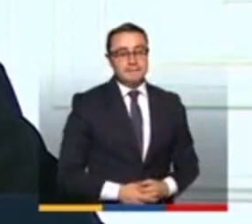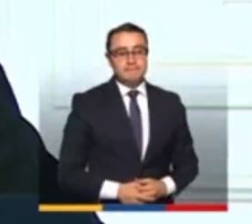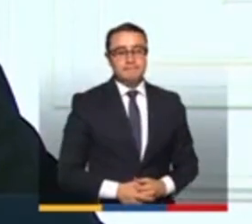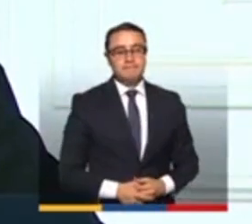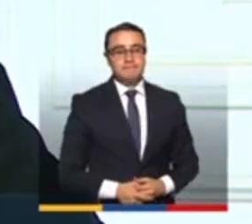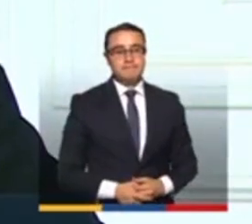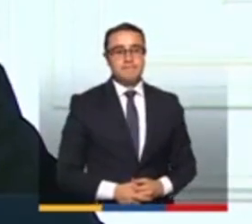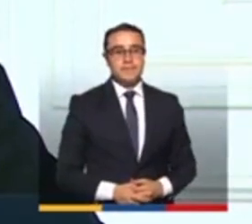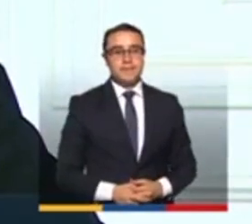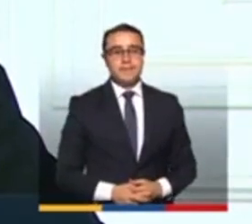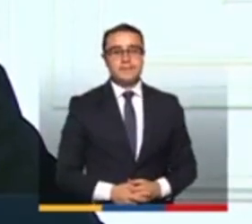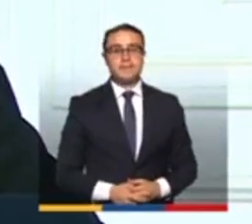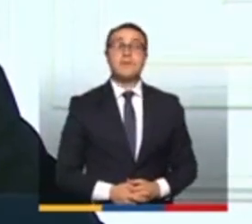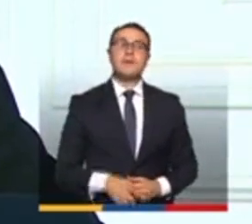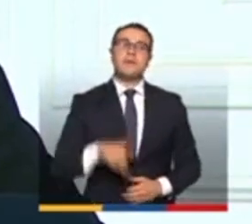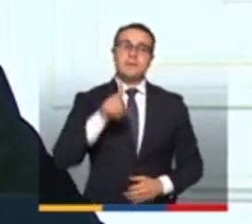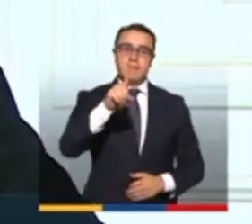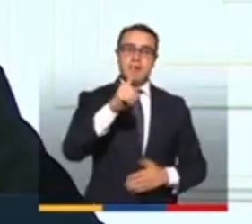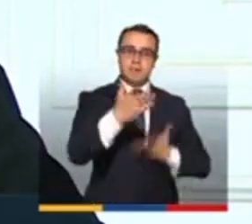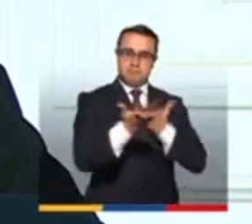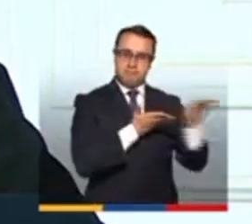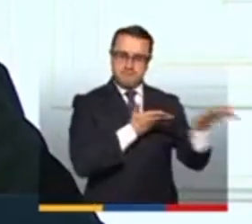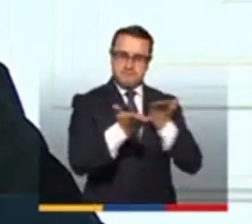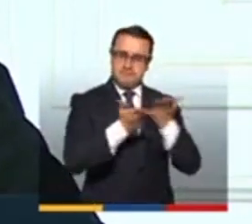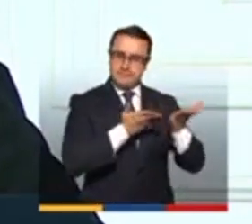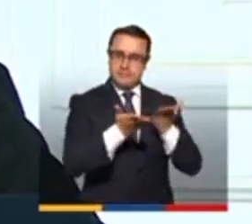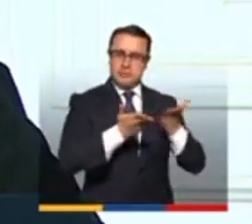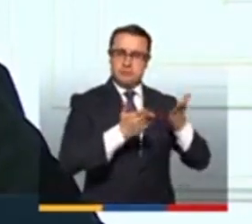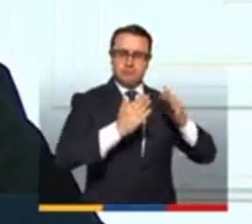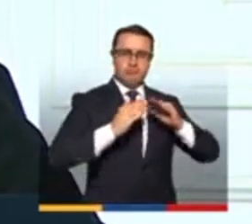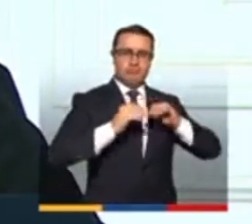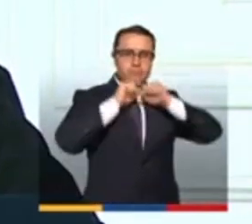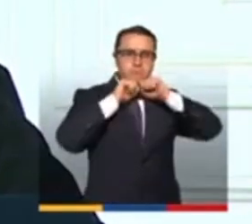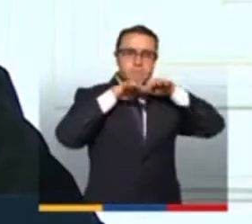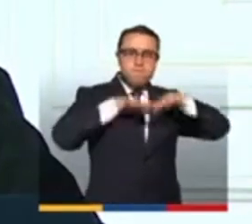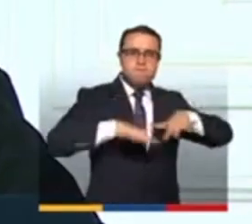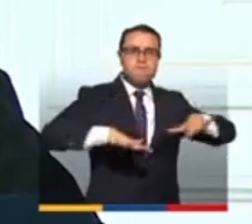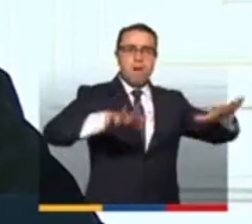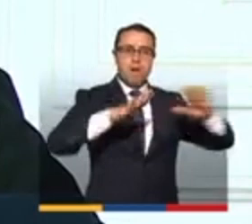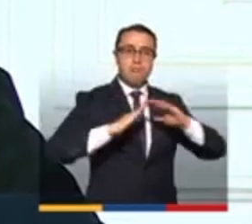Lo que se ha hecho de los servicios públicos domiciliarios es un mercado de negocios,